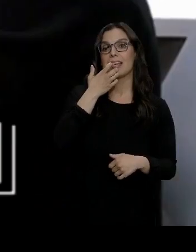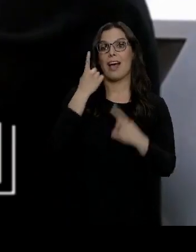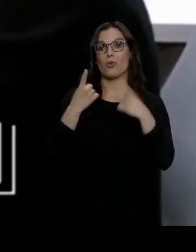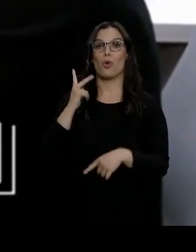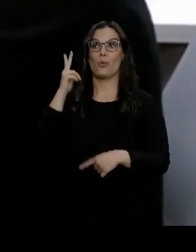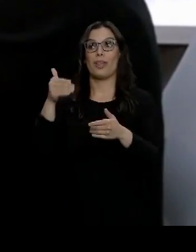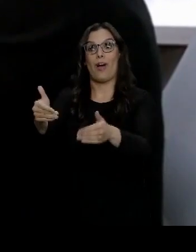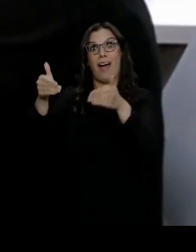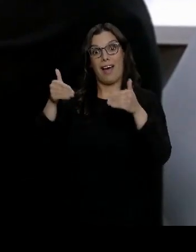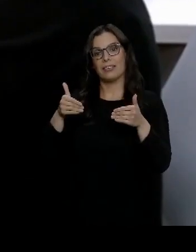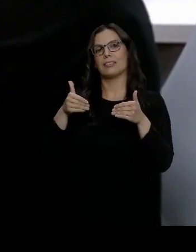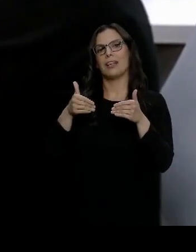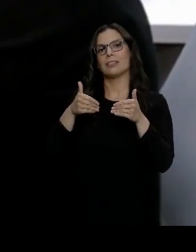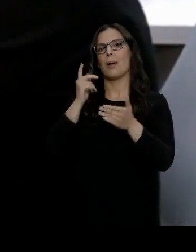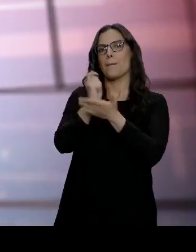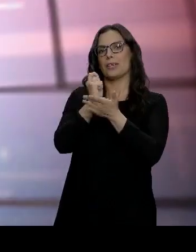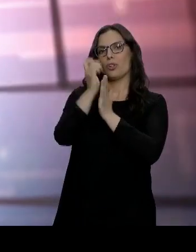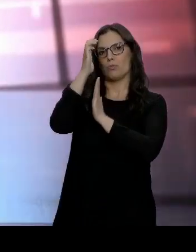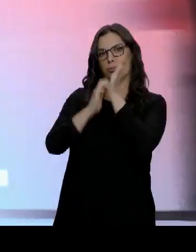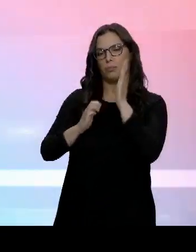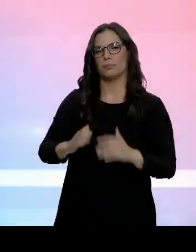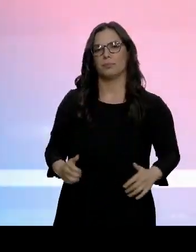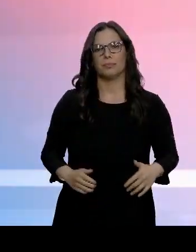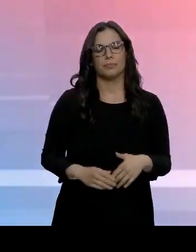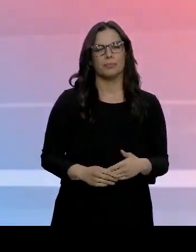quienes se retiren antes de tiempo del mercado laboral.